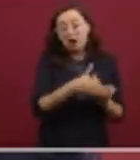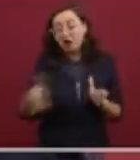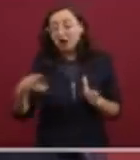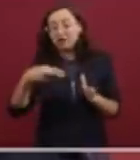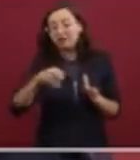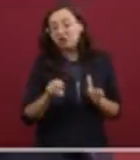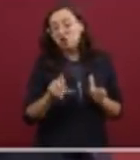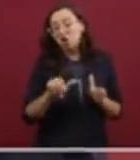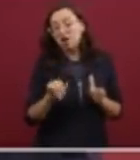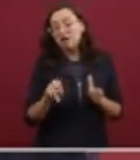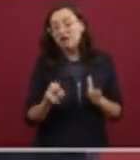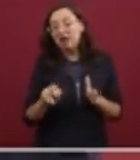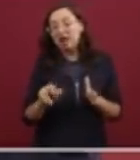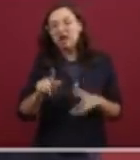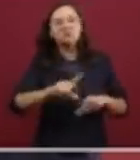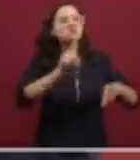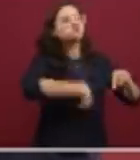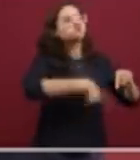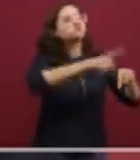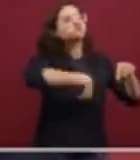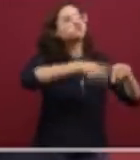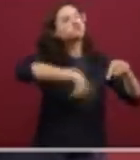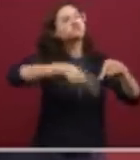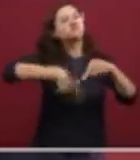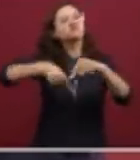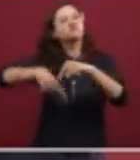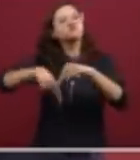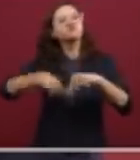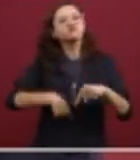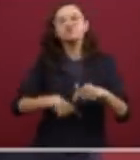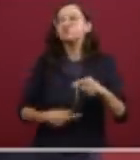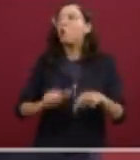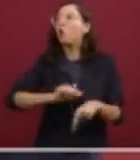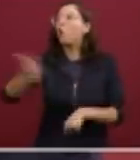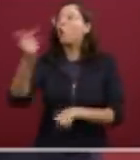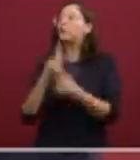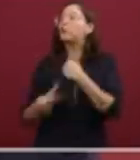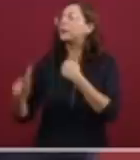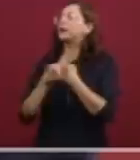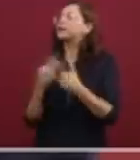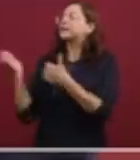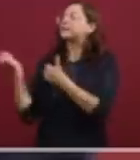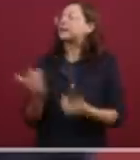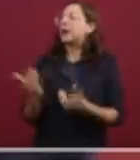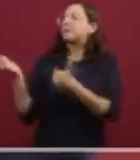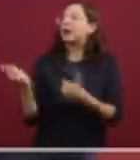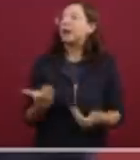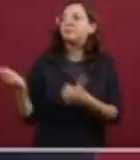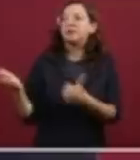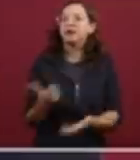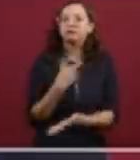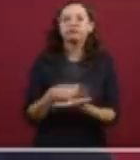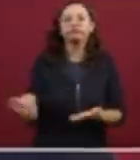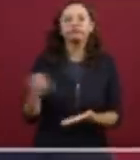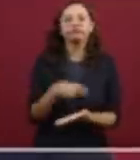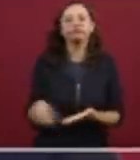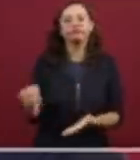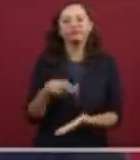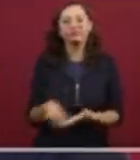porque se desmanteló todo lo que había para producir fertilizantes. Todo